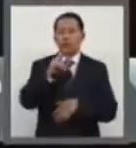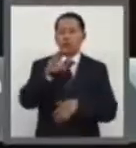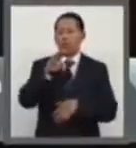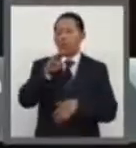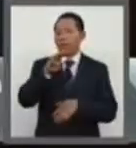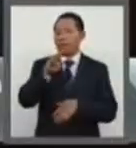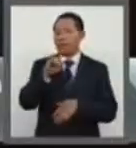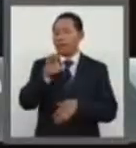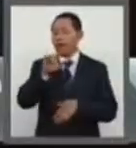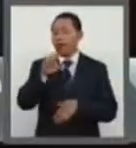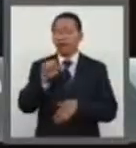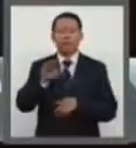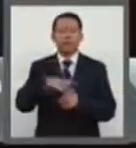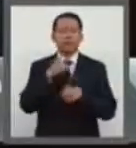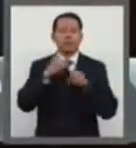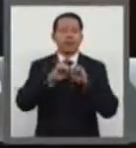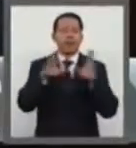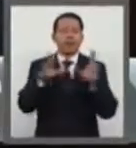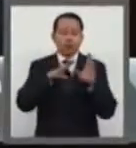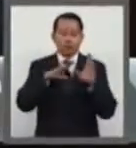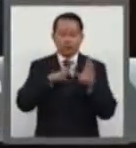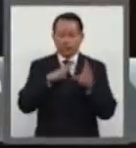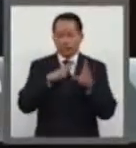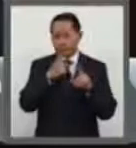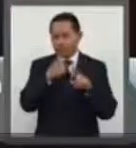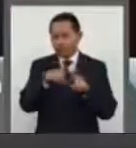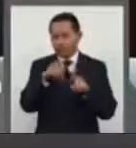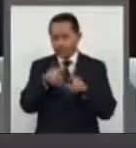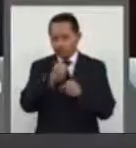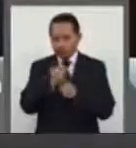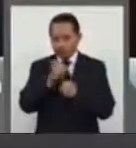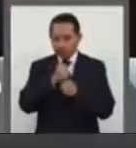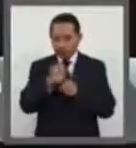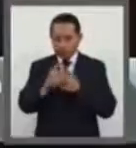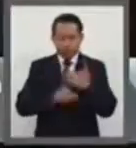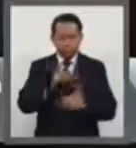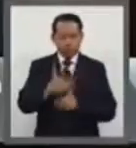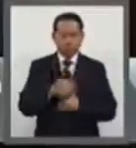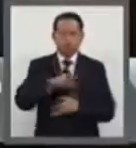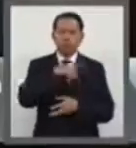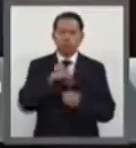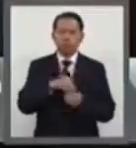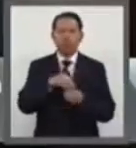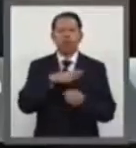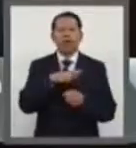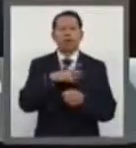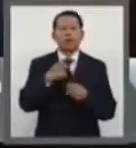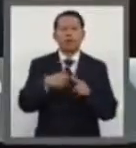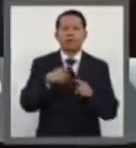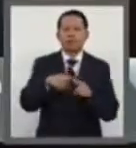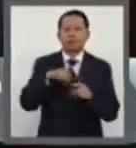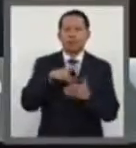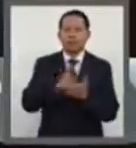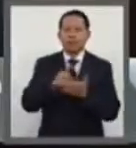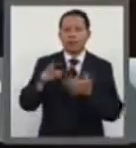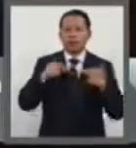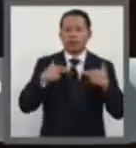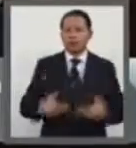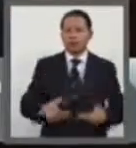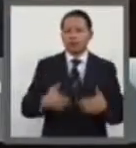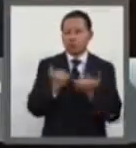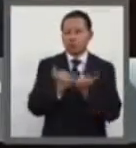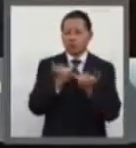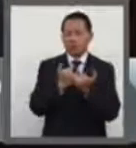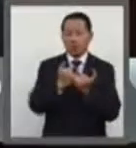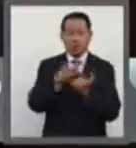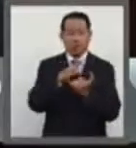Mireles, donde son claras las violaciones procedimentales y violaciones a sus derechos humanos